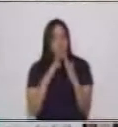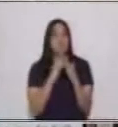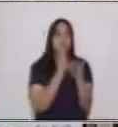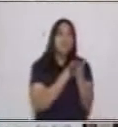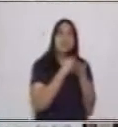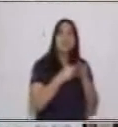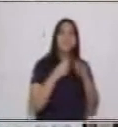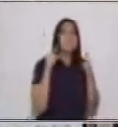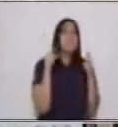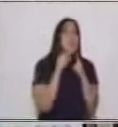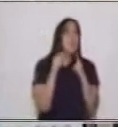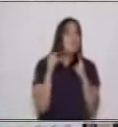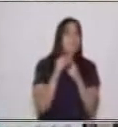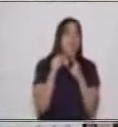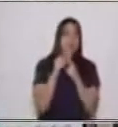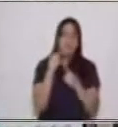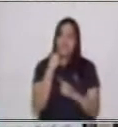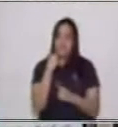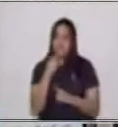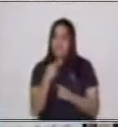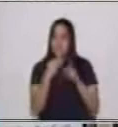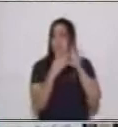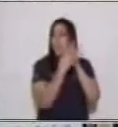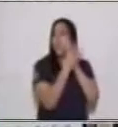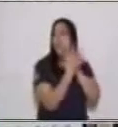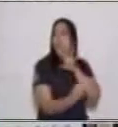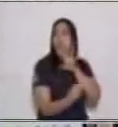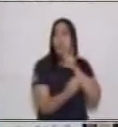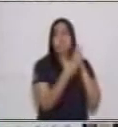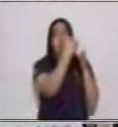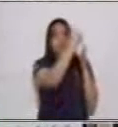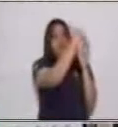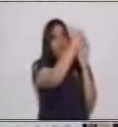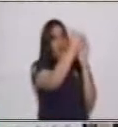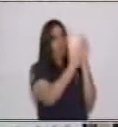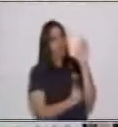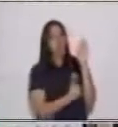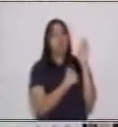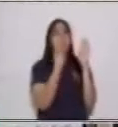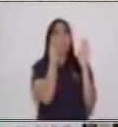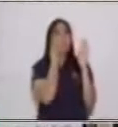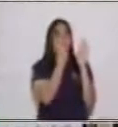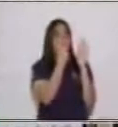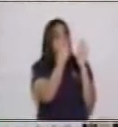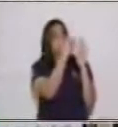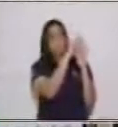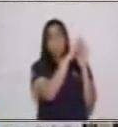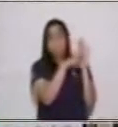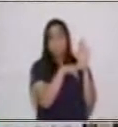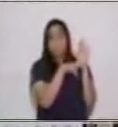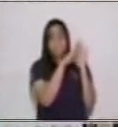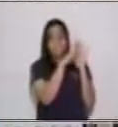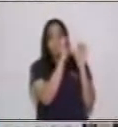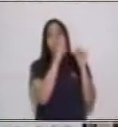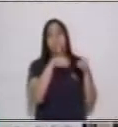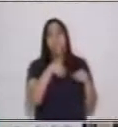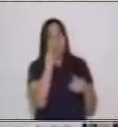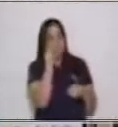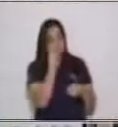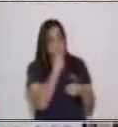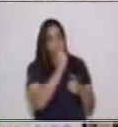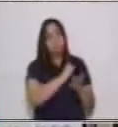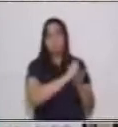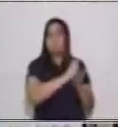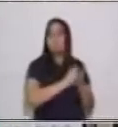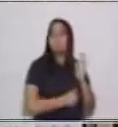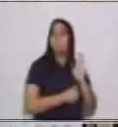unas palabras que voy a mencionar. Y luego, conforme vayamos observando cada una de las reglas, tú puedas verificar si la